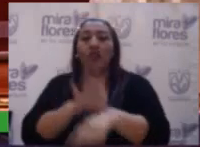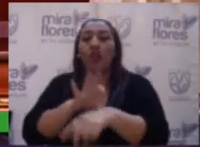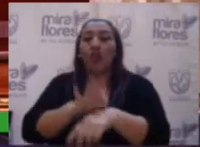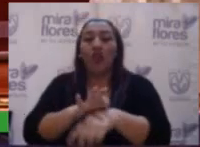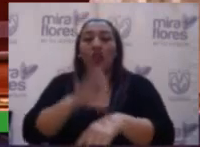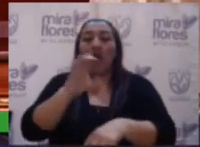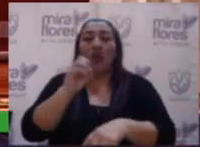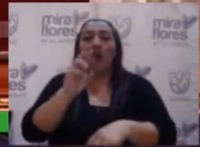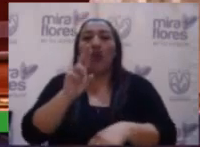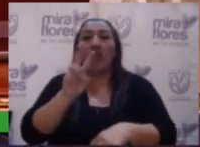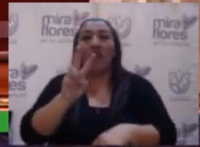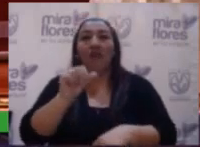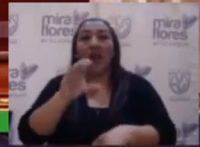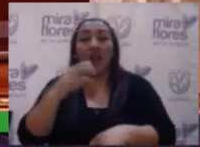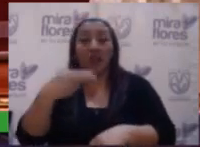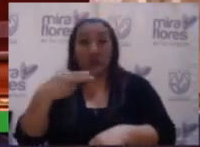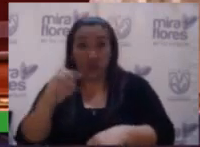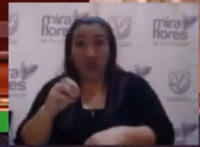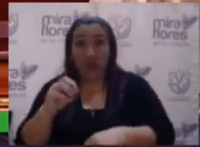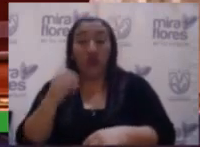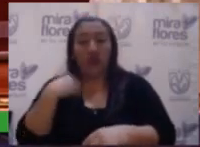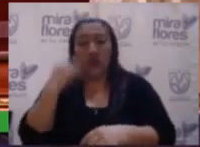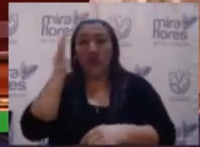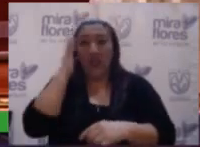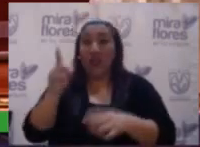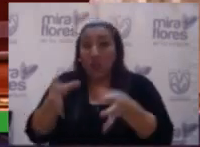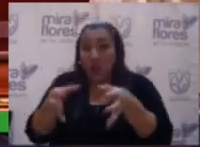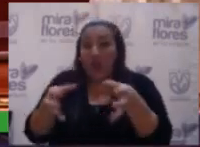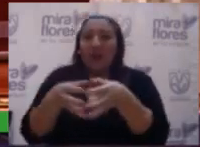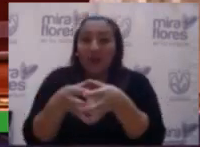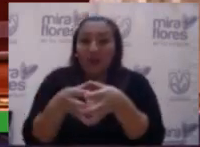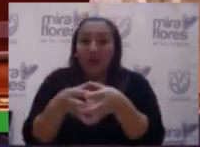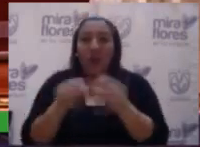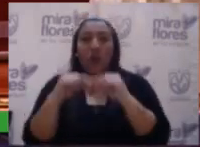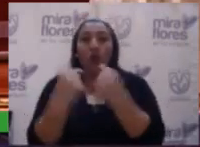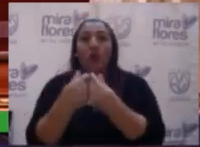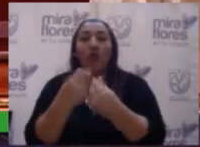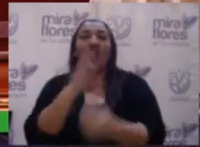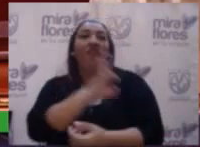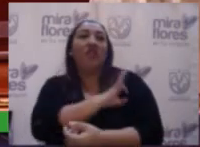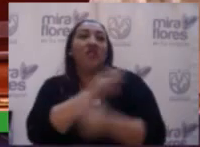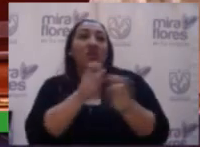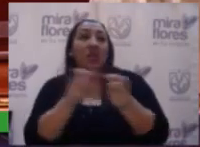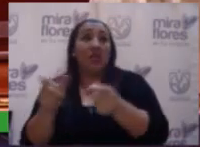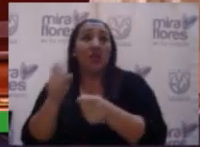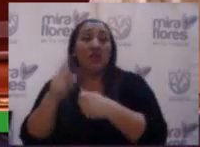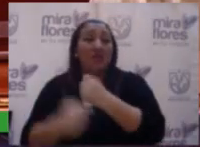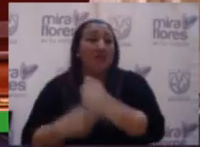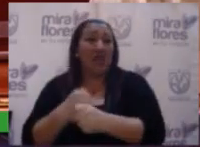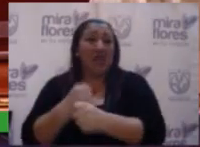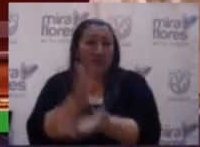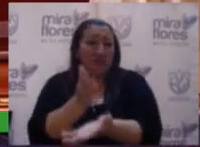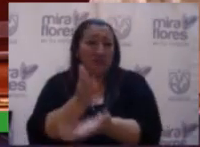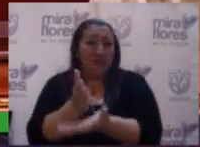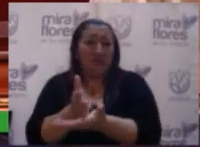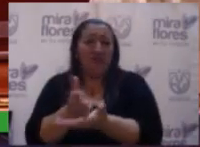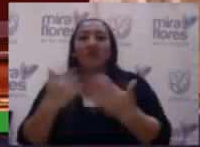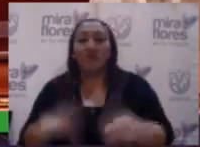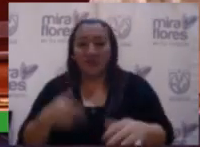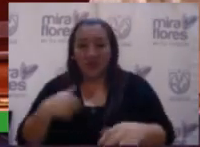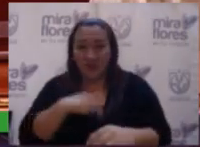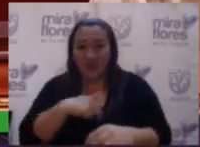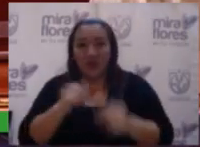su equipo está viendo con la parte de fiscalización como ser todavía más drásticos hemos hecho